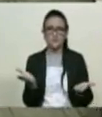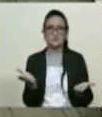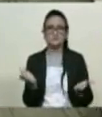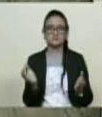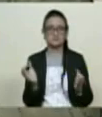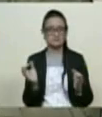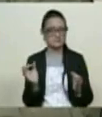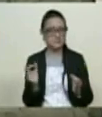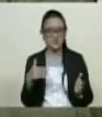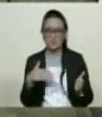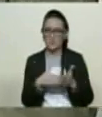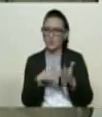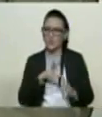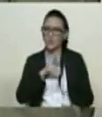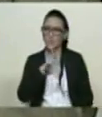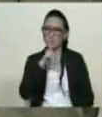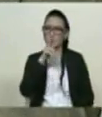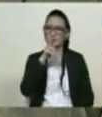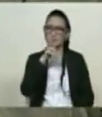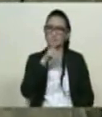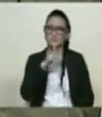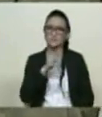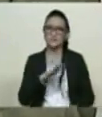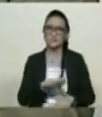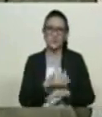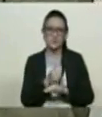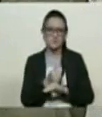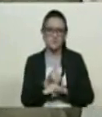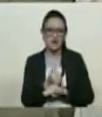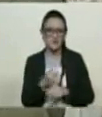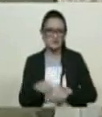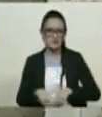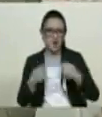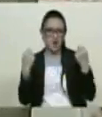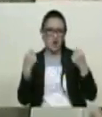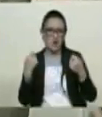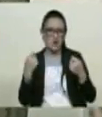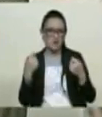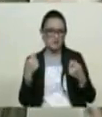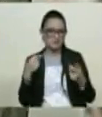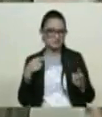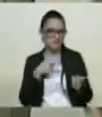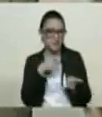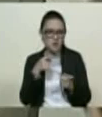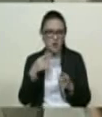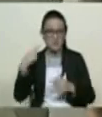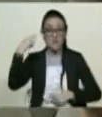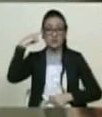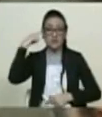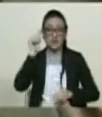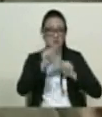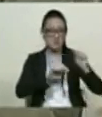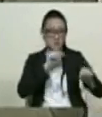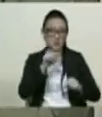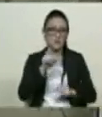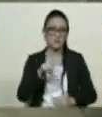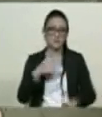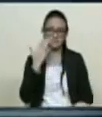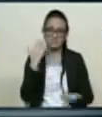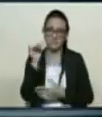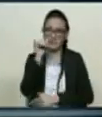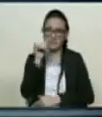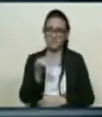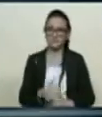arteramente atacados a través de la violencia física, mental y emocional. ¿Podemos